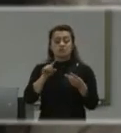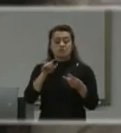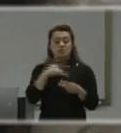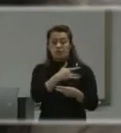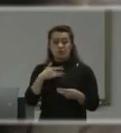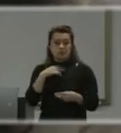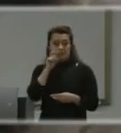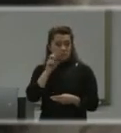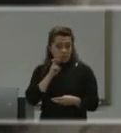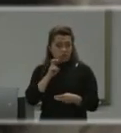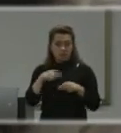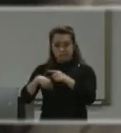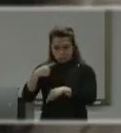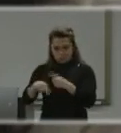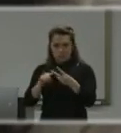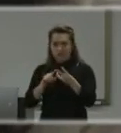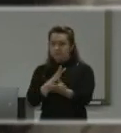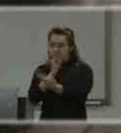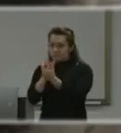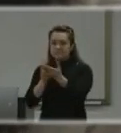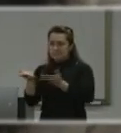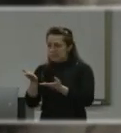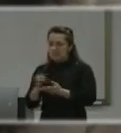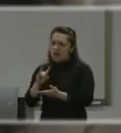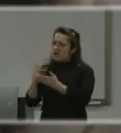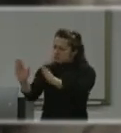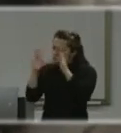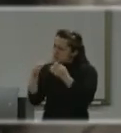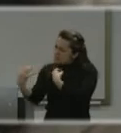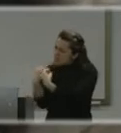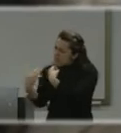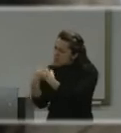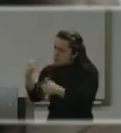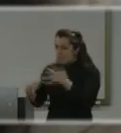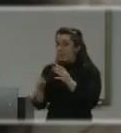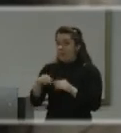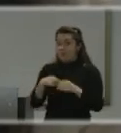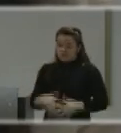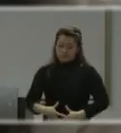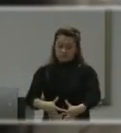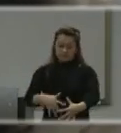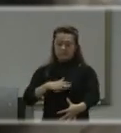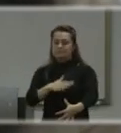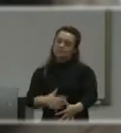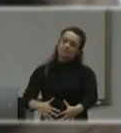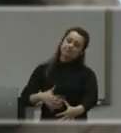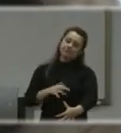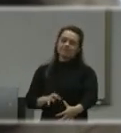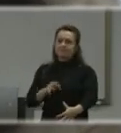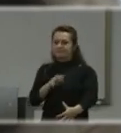acceder a servicios en condiciones adecuadas, a ejercer, por ejemplo, la maternidad segura,